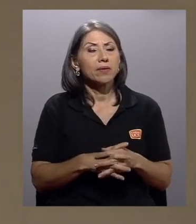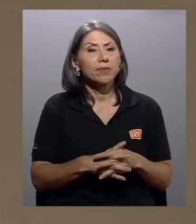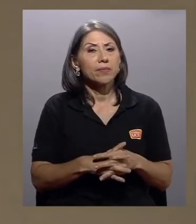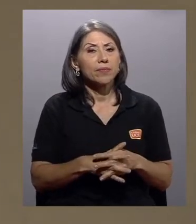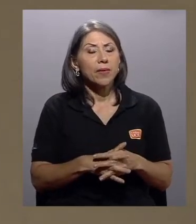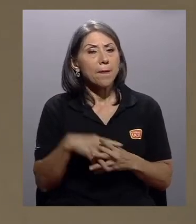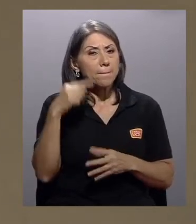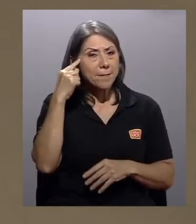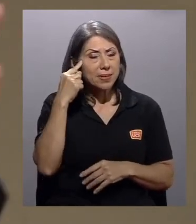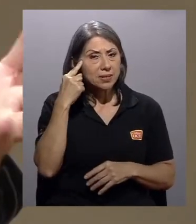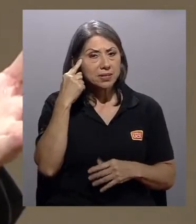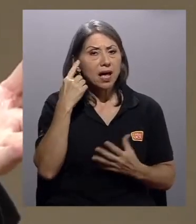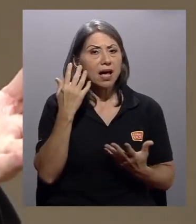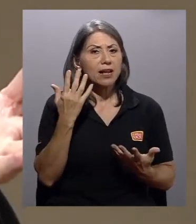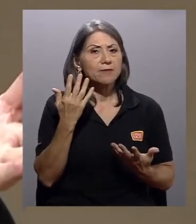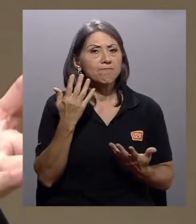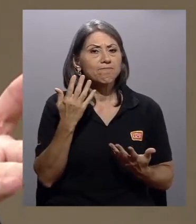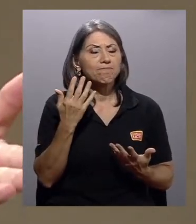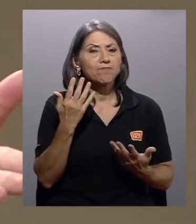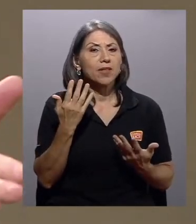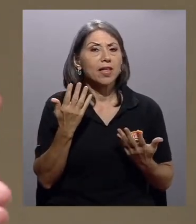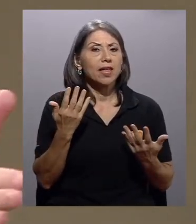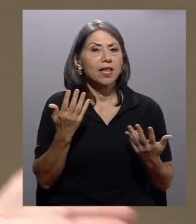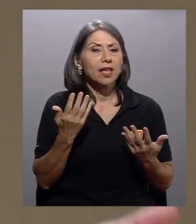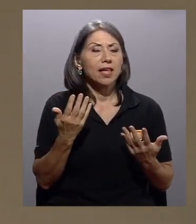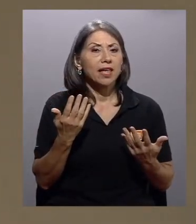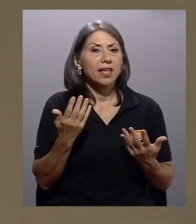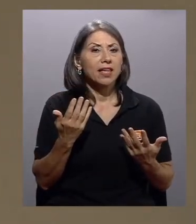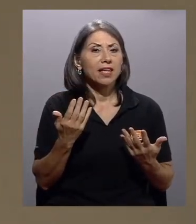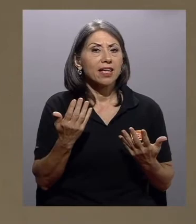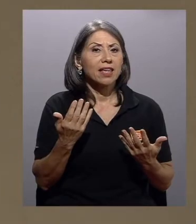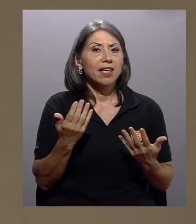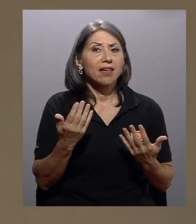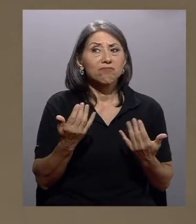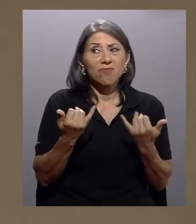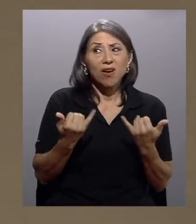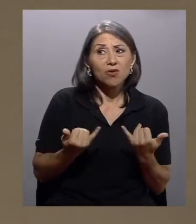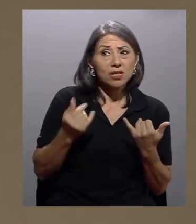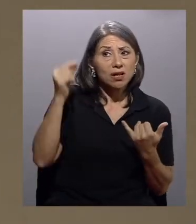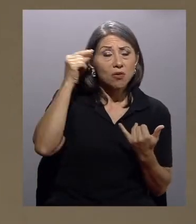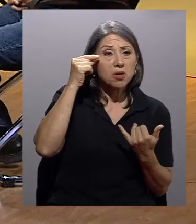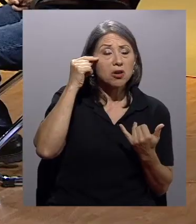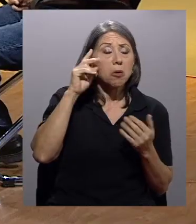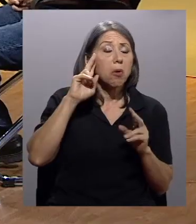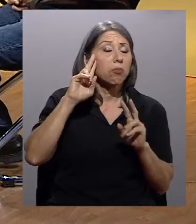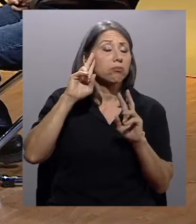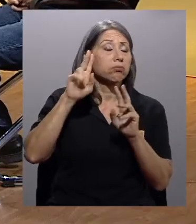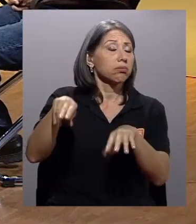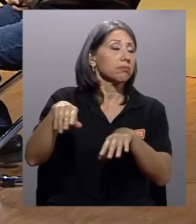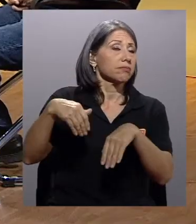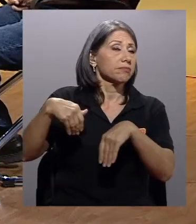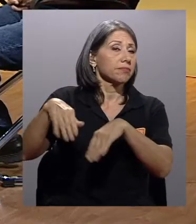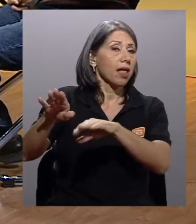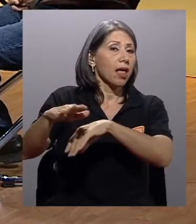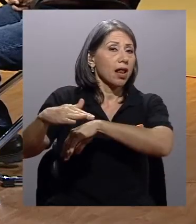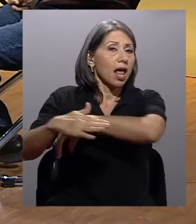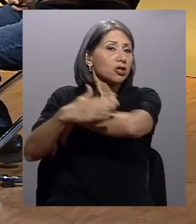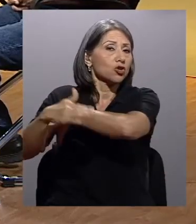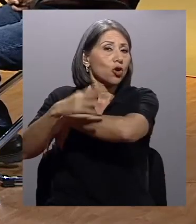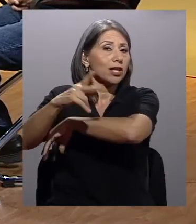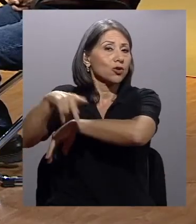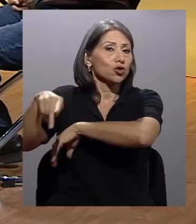corte, pensar, a ver, el abandono de las zonas costeras en el país, que